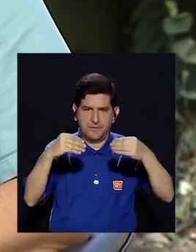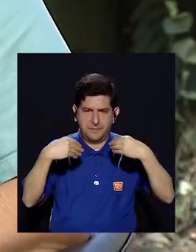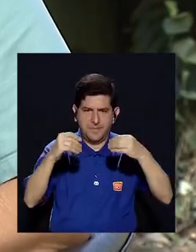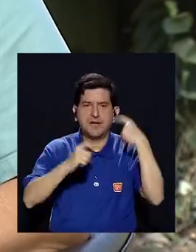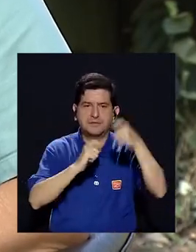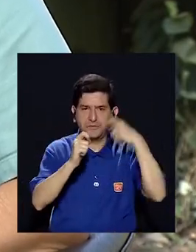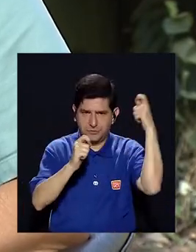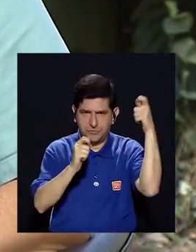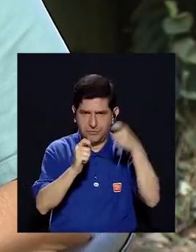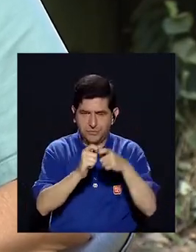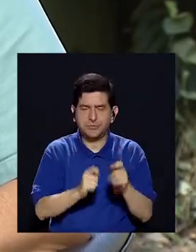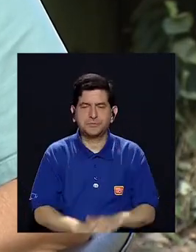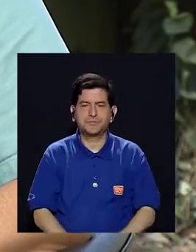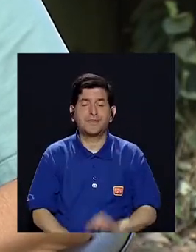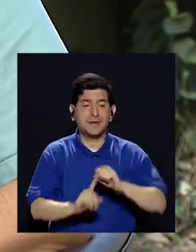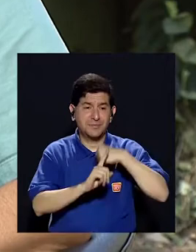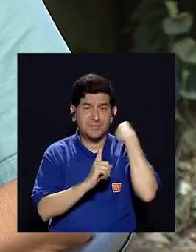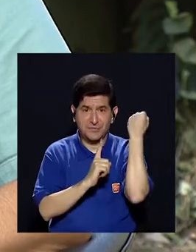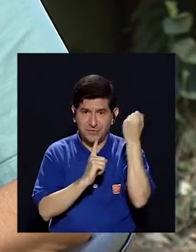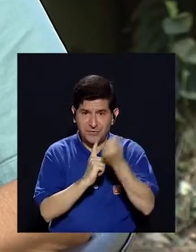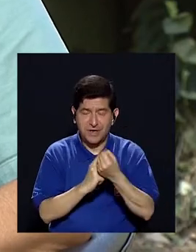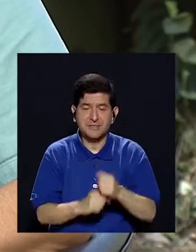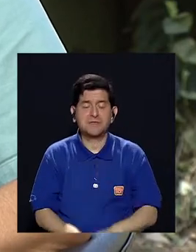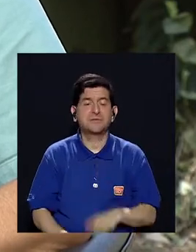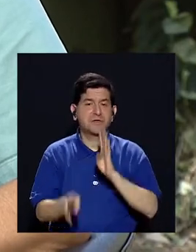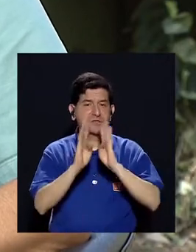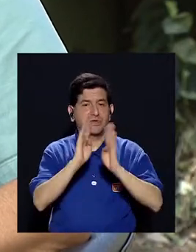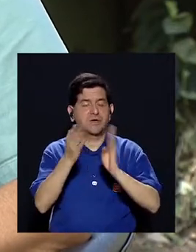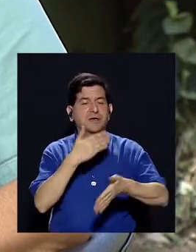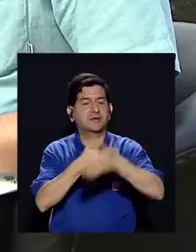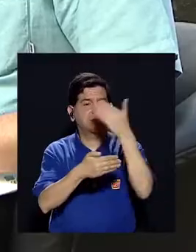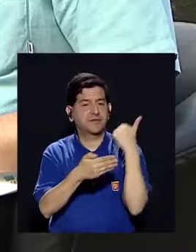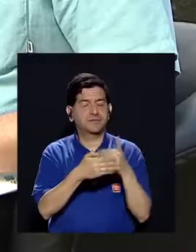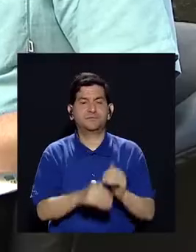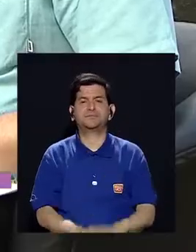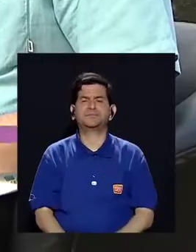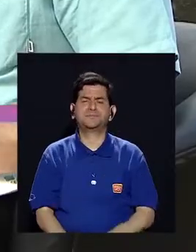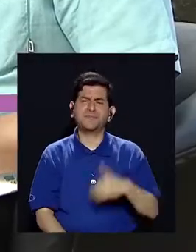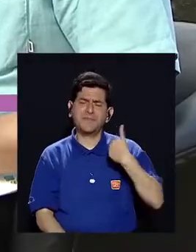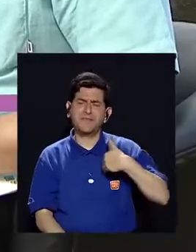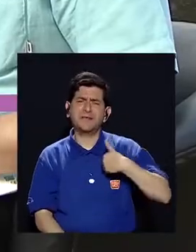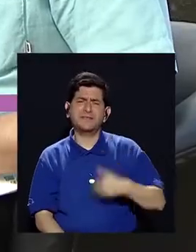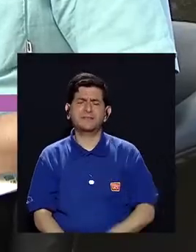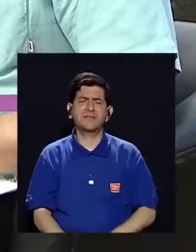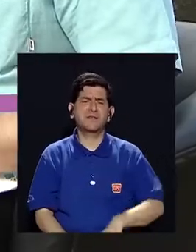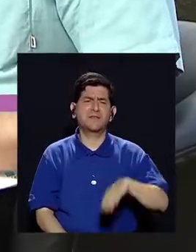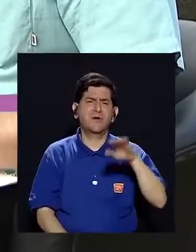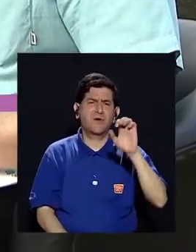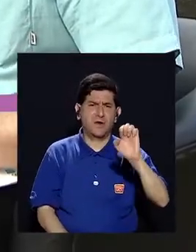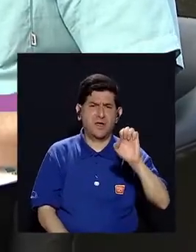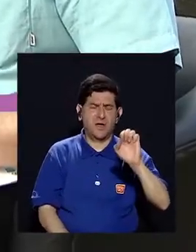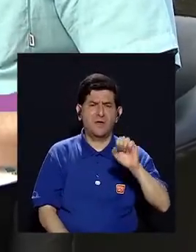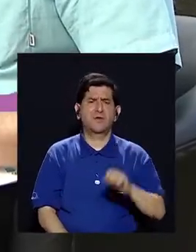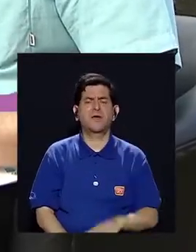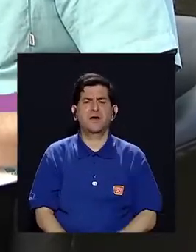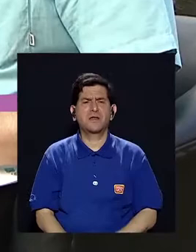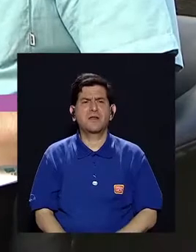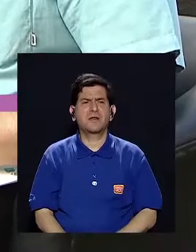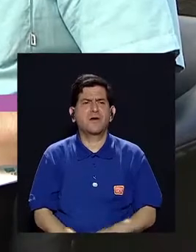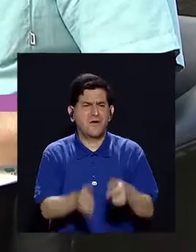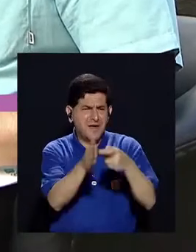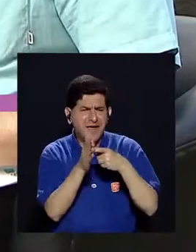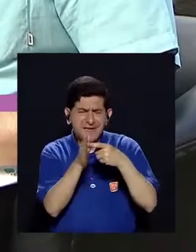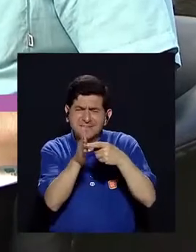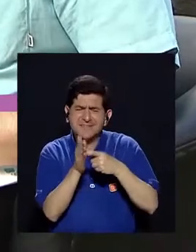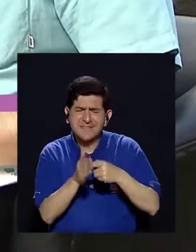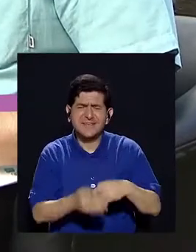plásticos, precisamente por esta situación que estamos conversando, ¿verdad? No, Eugenio, retomemos esto. ¿Cómo hacer exigibilidad en